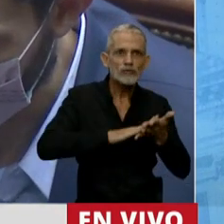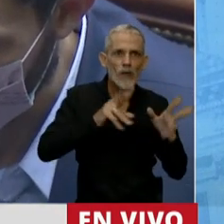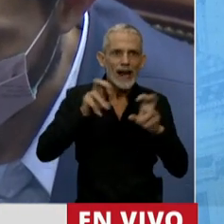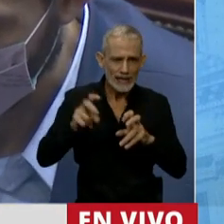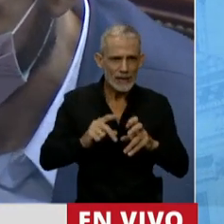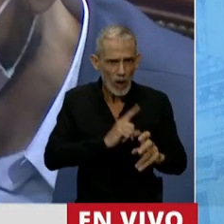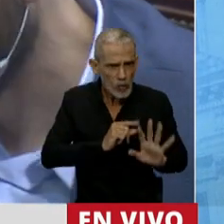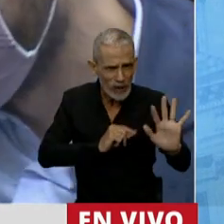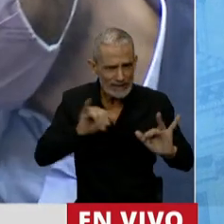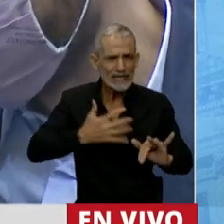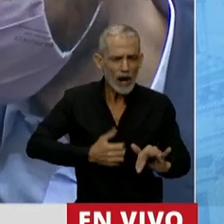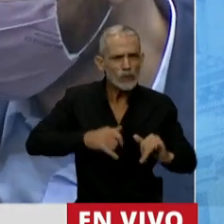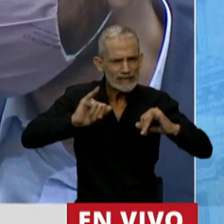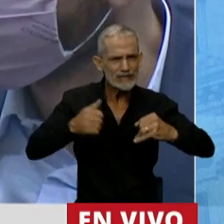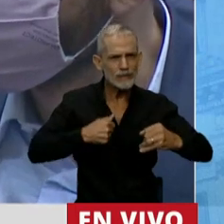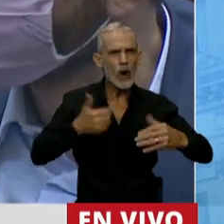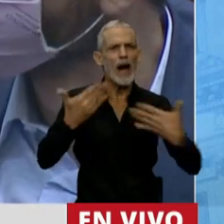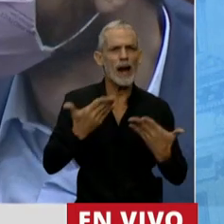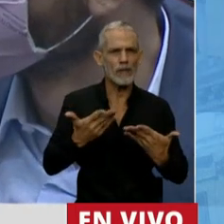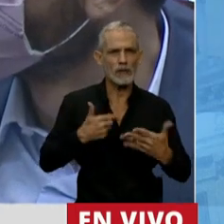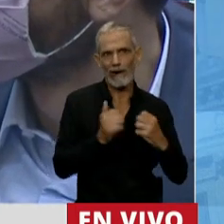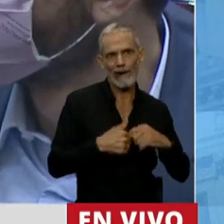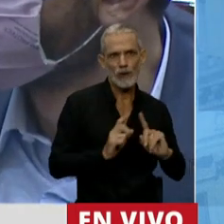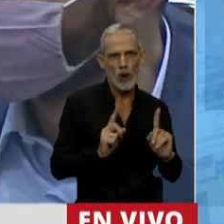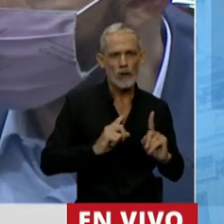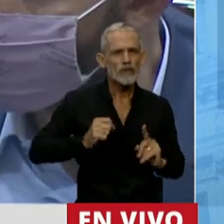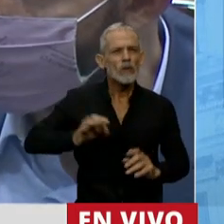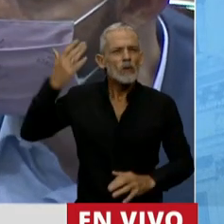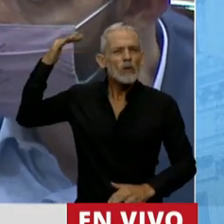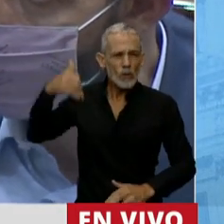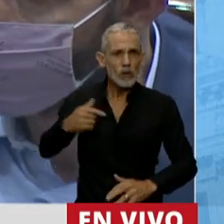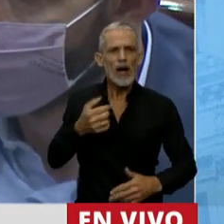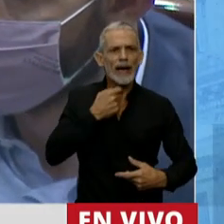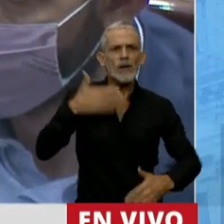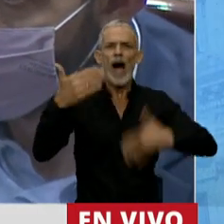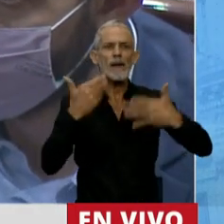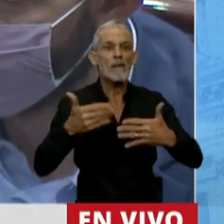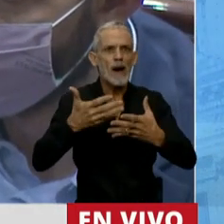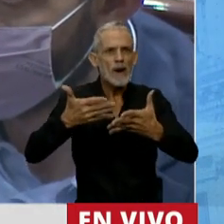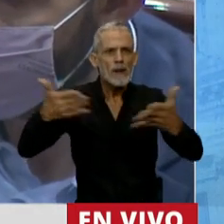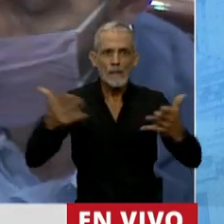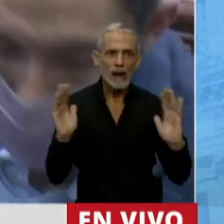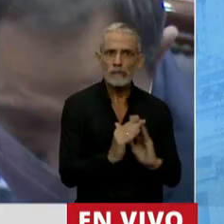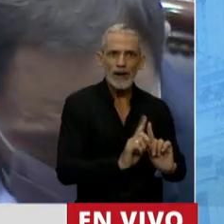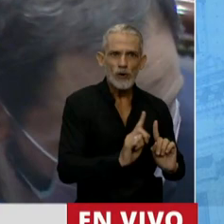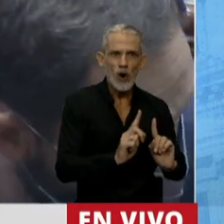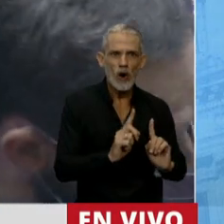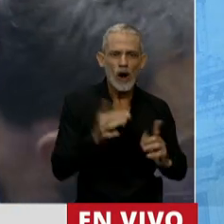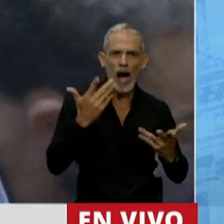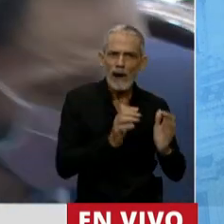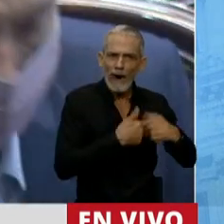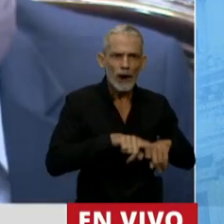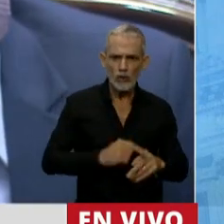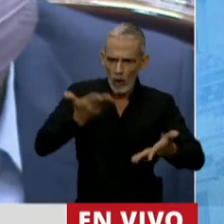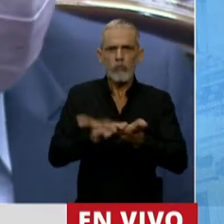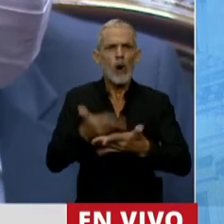que duelen, que angustian, que son complejos. Pero nuestra generación quiere hablar más, no menos. Quiere que estos temas estén sobre la mesa. No que